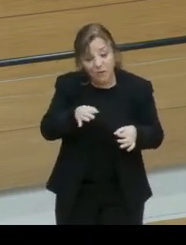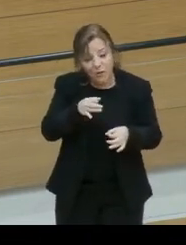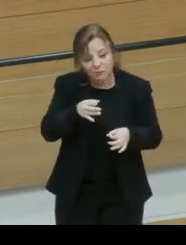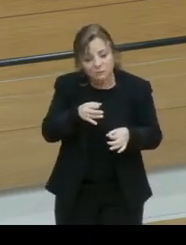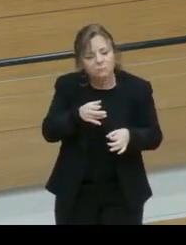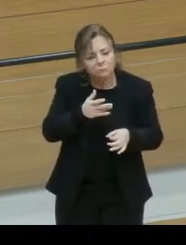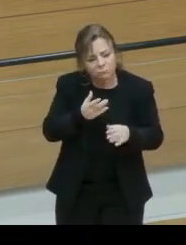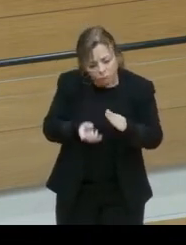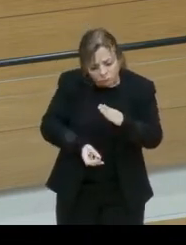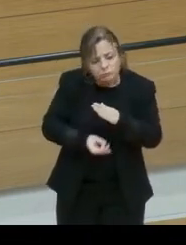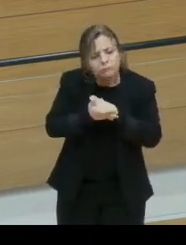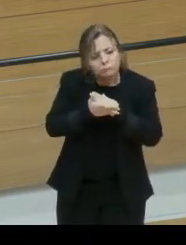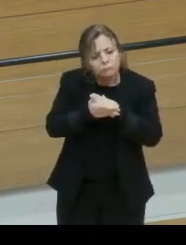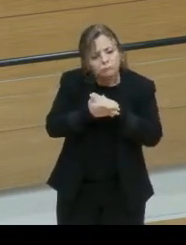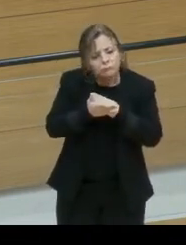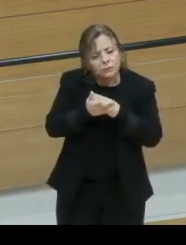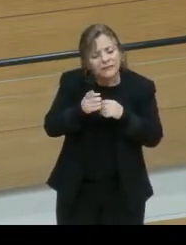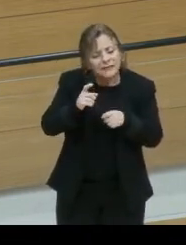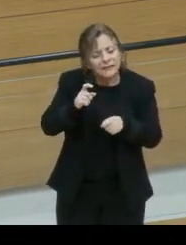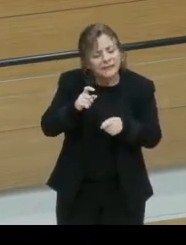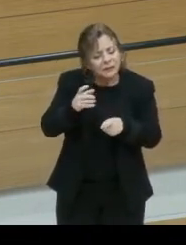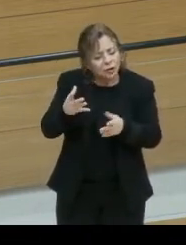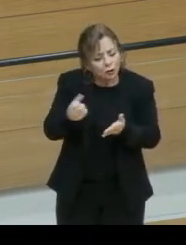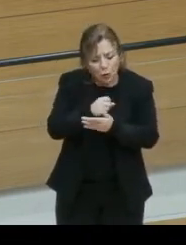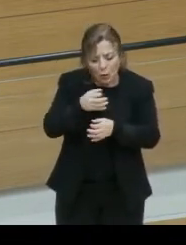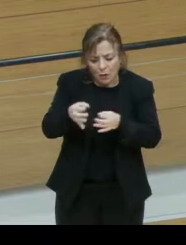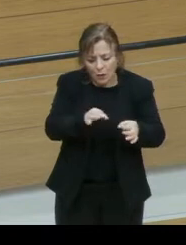generar todos los tipos celulares del cuerpo.